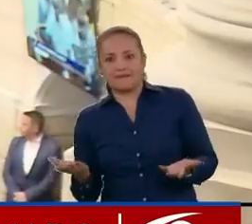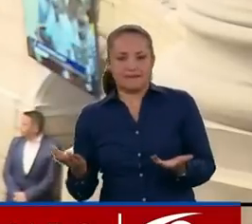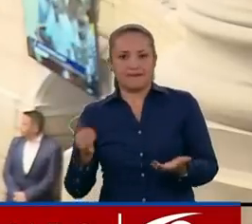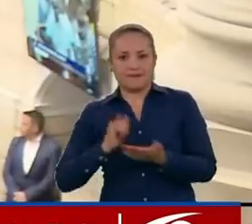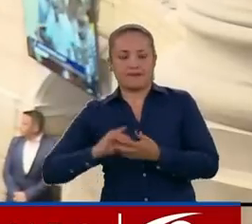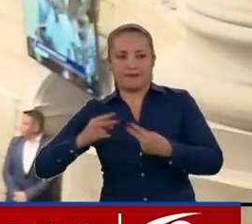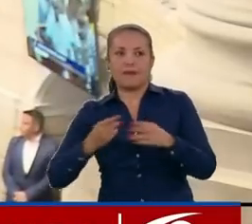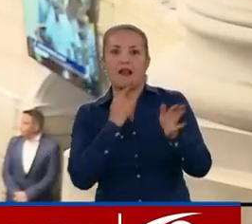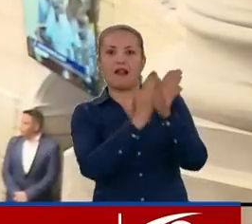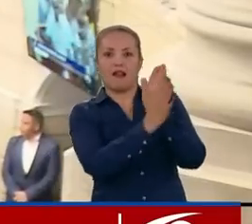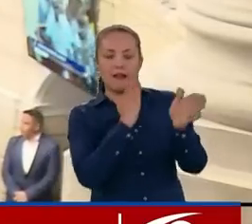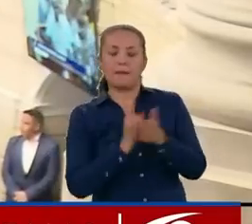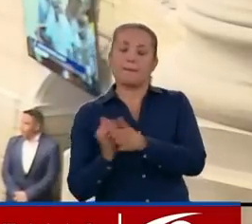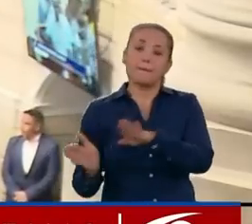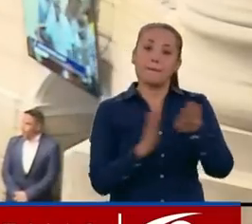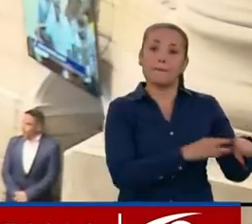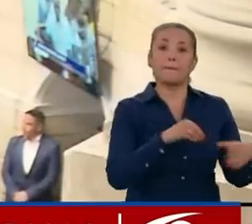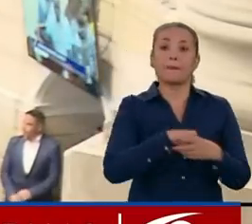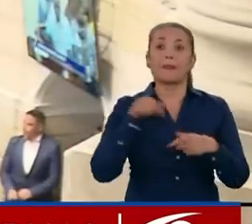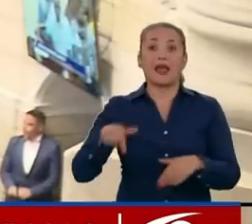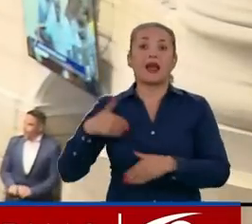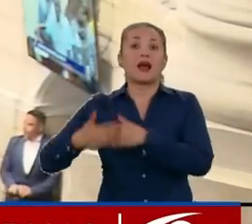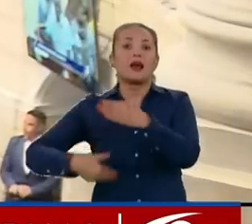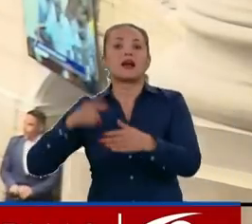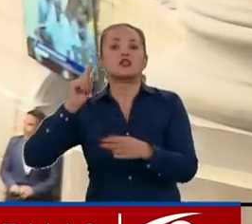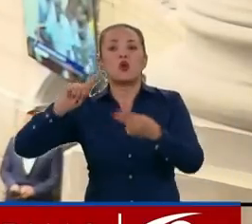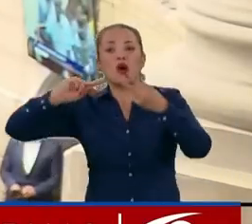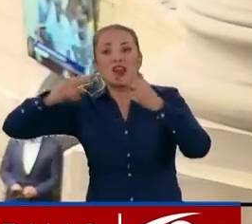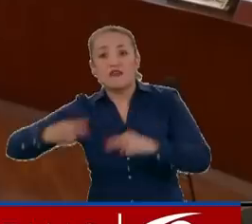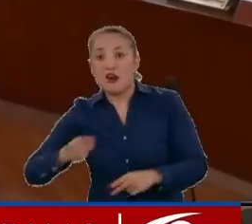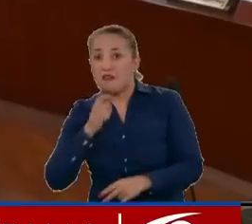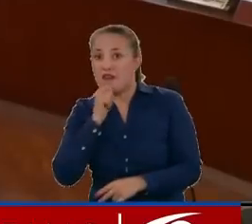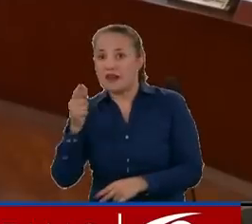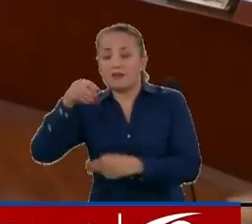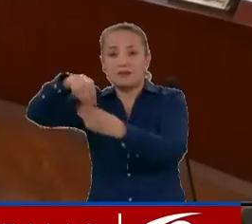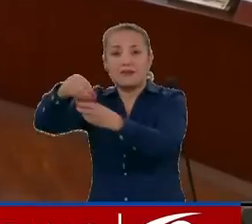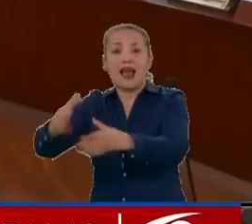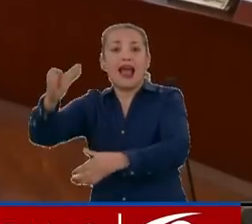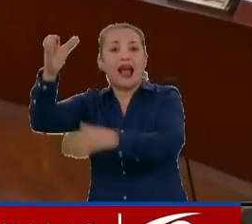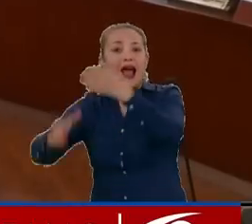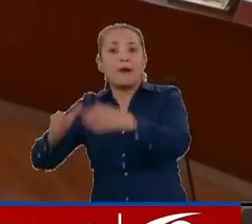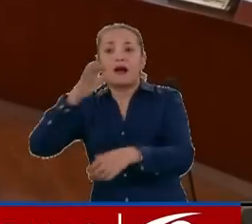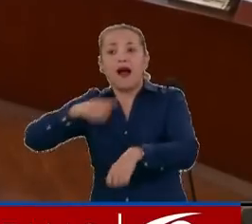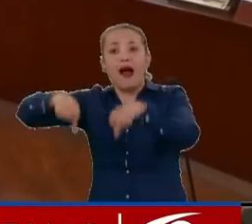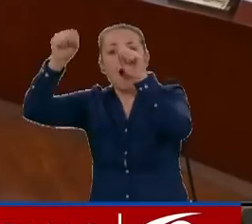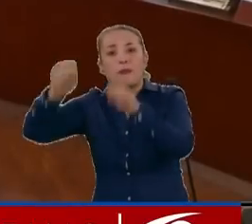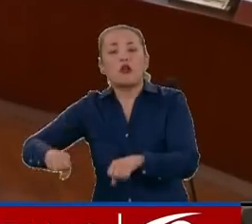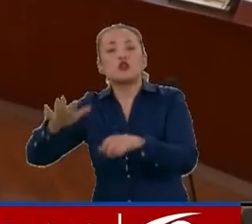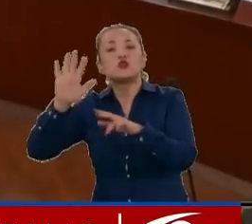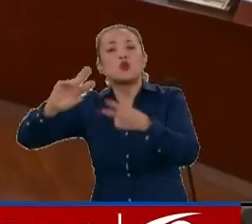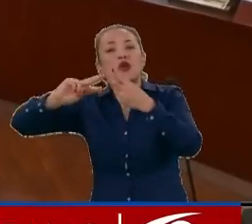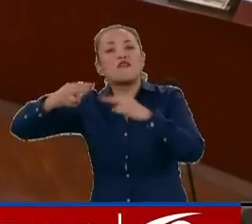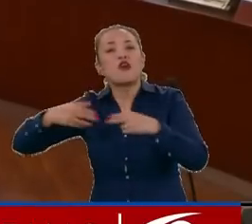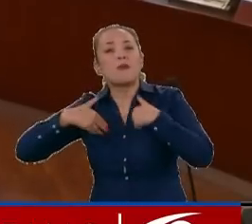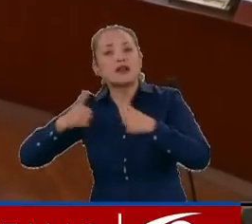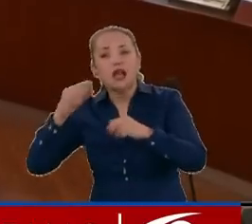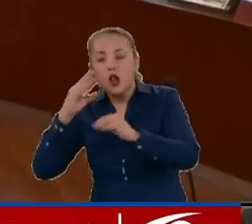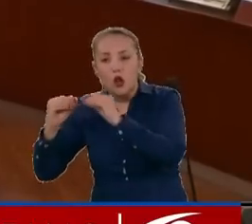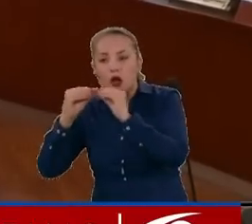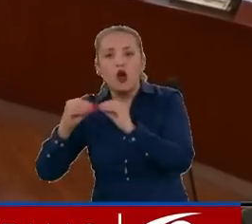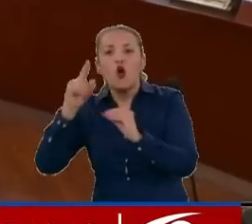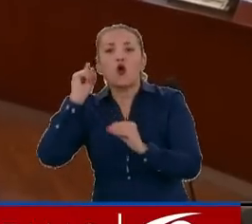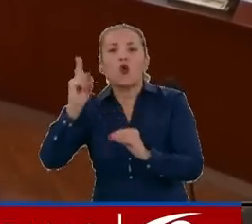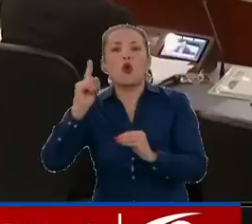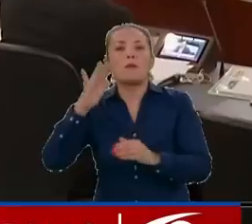en la Cámara, las reformas del gobierno no la tuvieron nada fácil. No se pudo discutir en la plenaria la reforma a la salud por cuenta de la discusión del Código